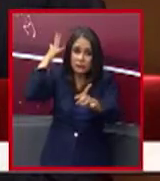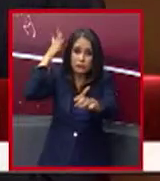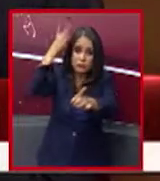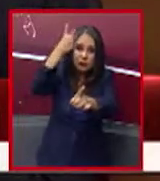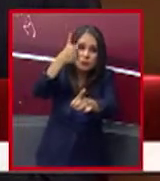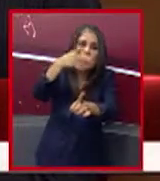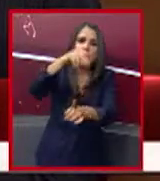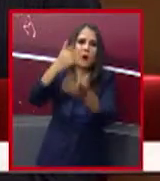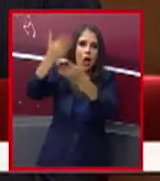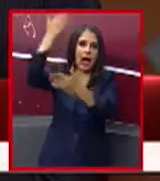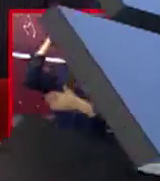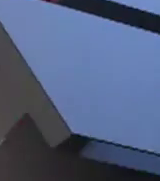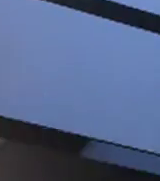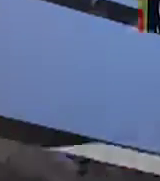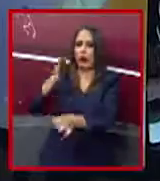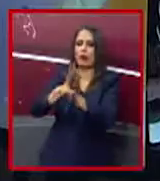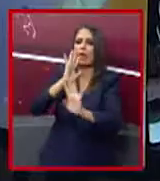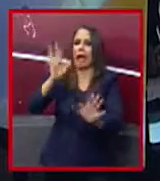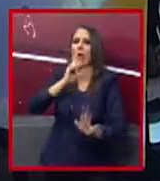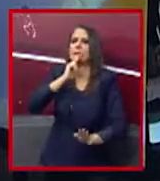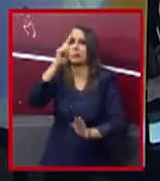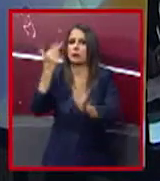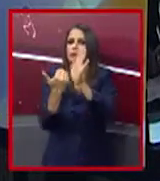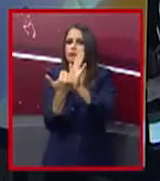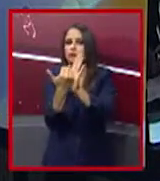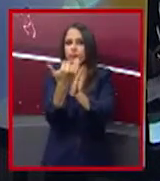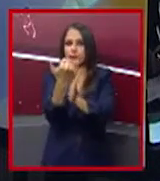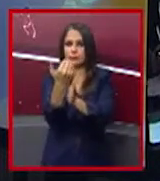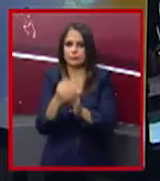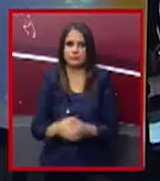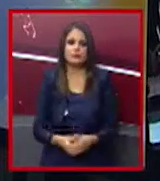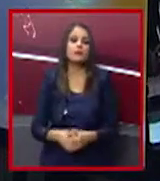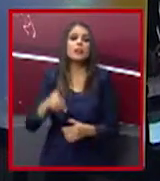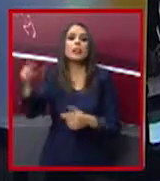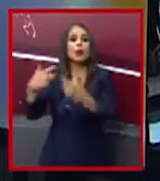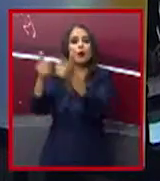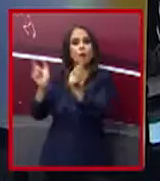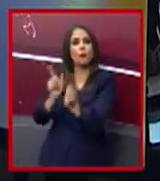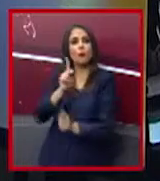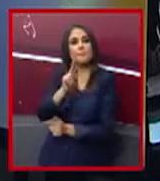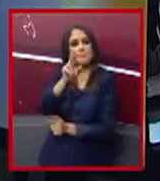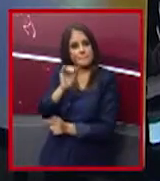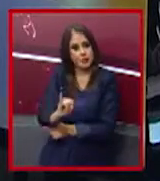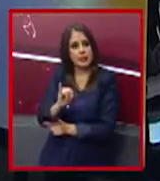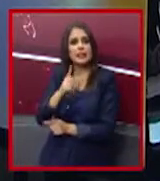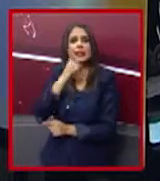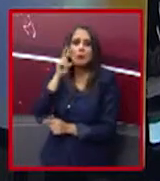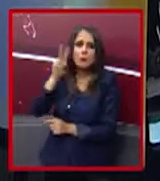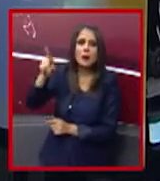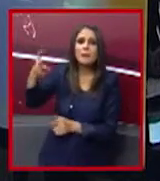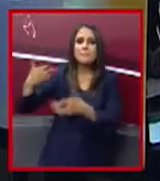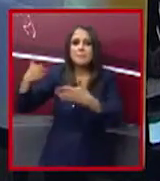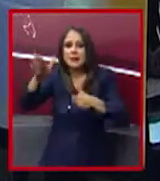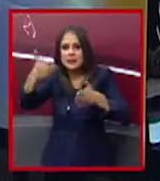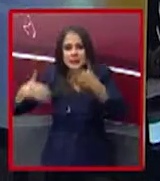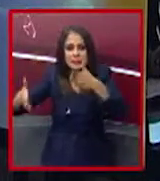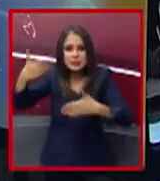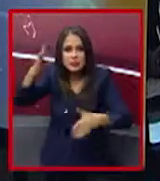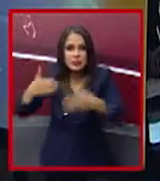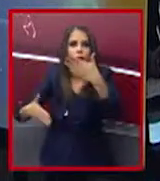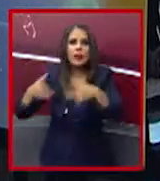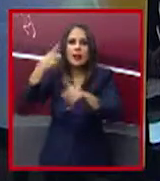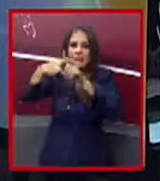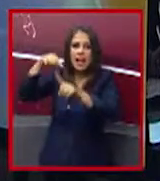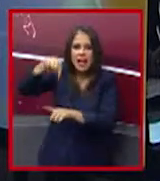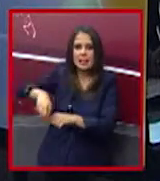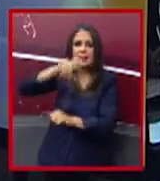de lo que estábamos. Al fijar su posicionamiento, el grupo parlamentario del PRI destacó el potencial pesquero y acuícola que tiene el